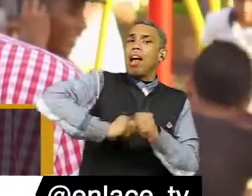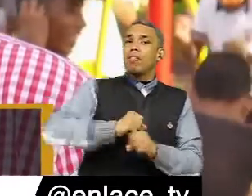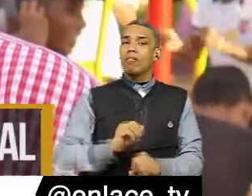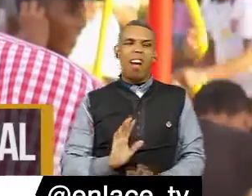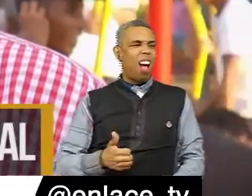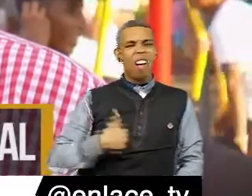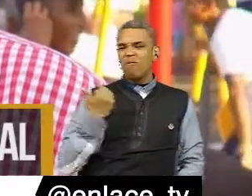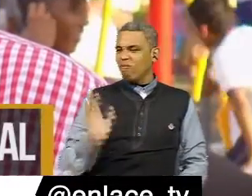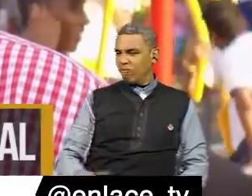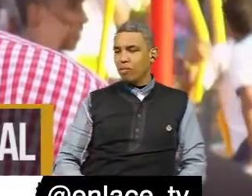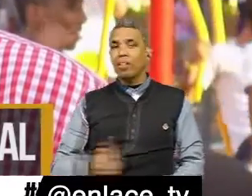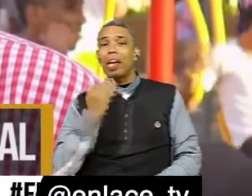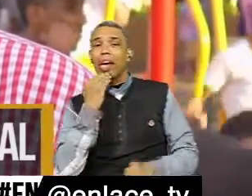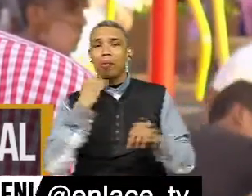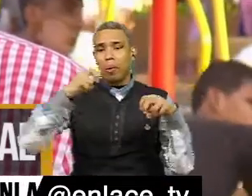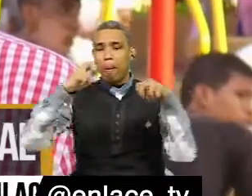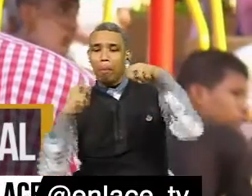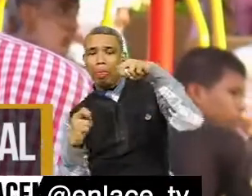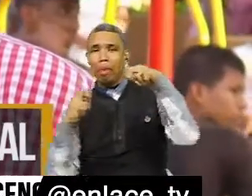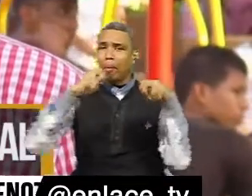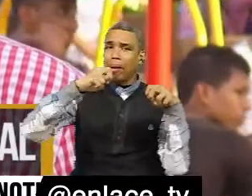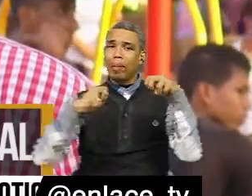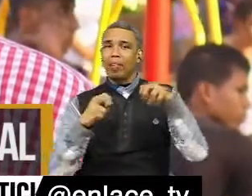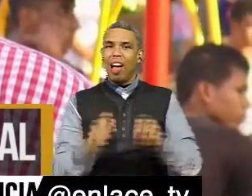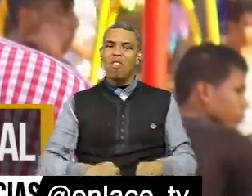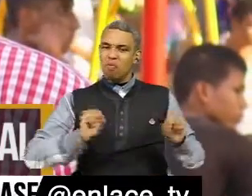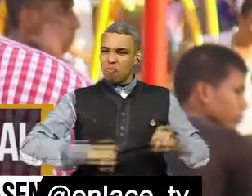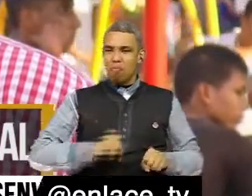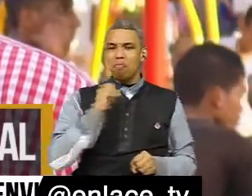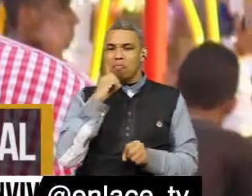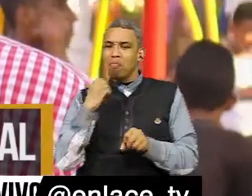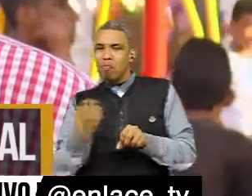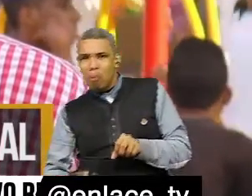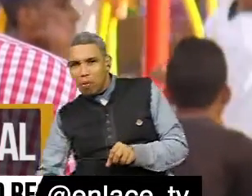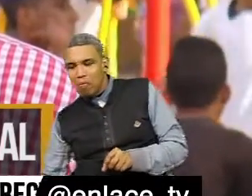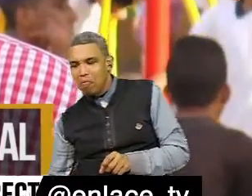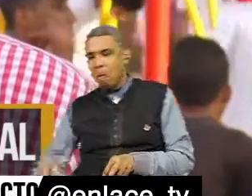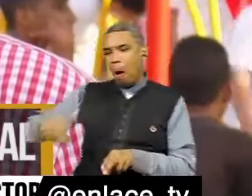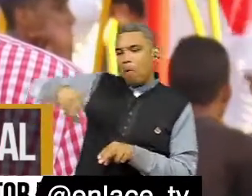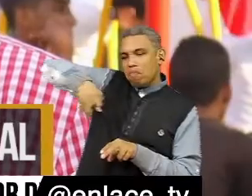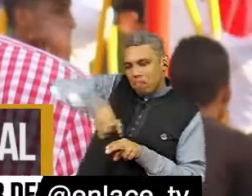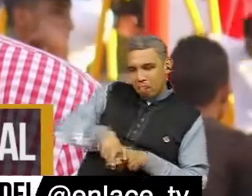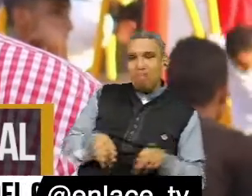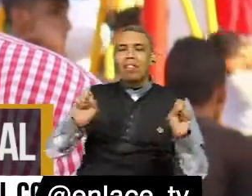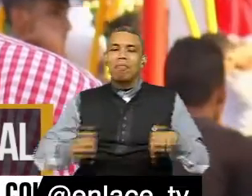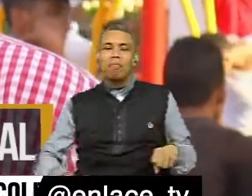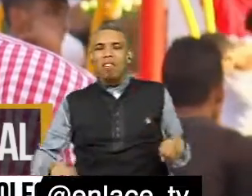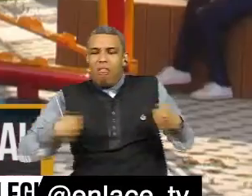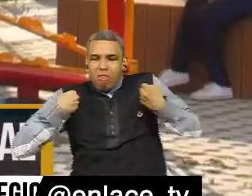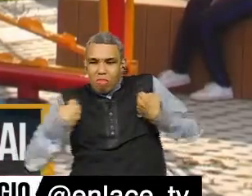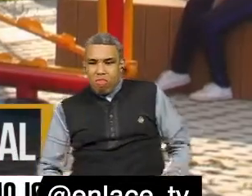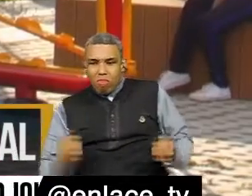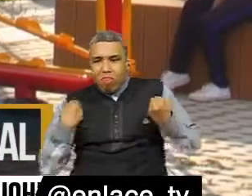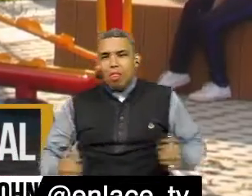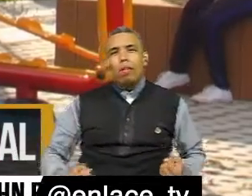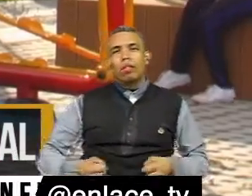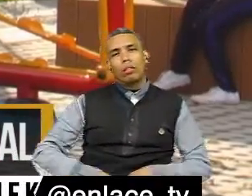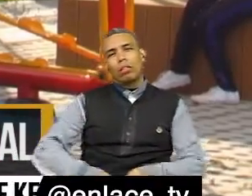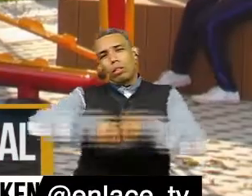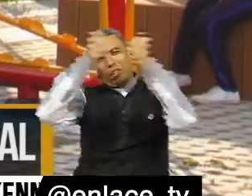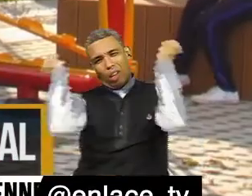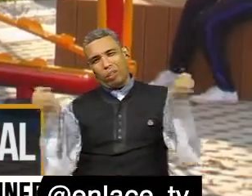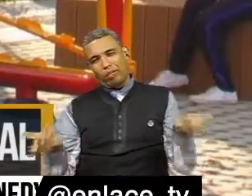de edad, y eso lo que lleva es que por mejores especificaciones técnicas que tenga el juego, obviamente no se va a soportar. Pero lo importante de este